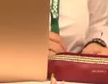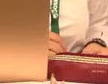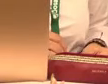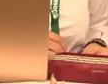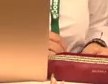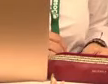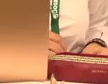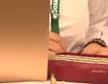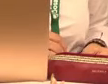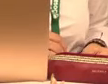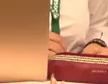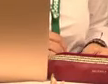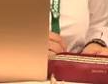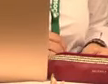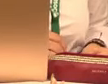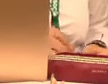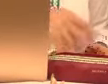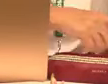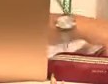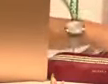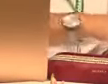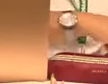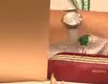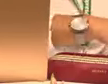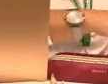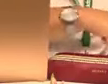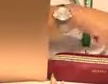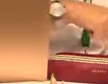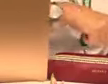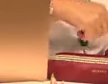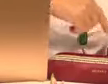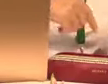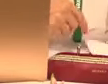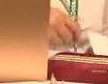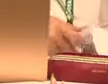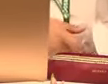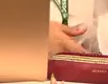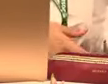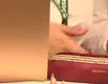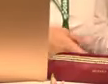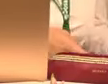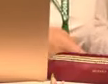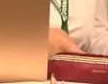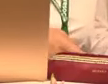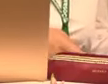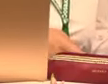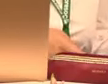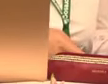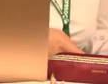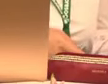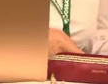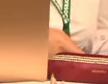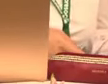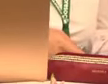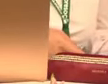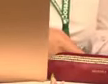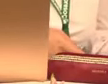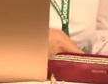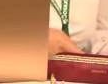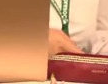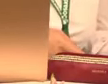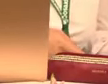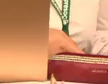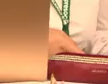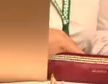33.400 millones de pesos, y con una calificación de 90 puntos sobre este proyecto, lo cual lo cataloga como un proyecto,